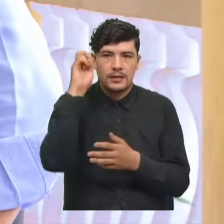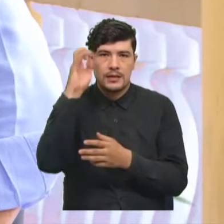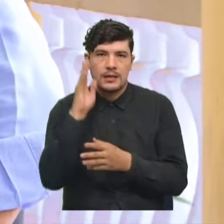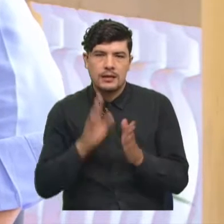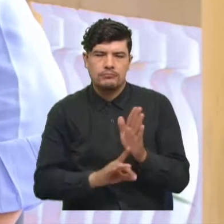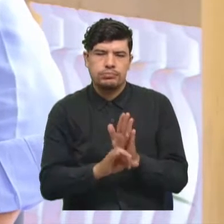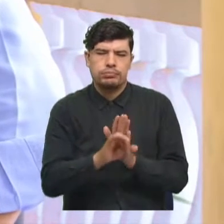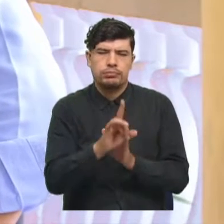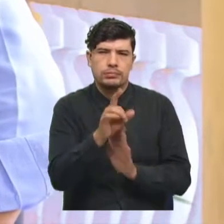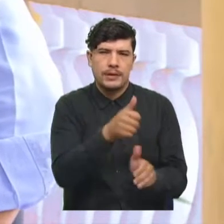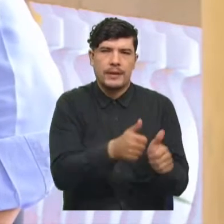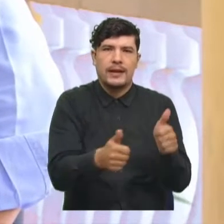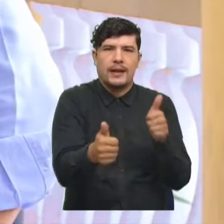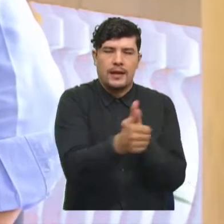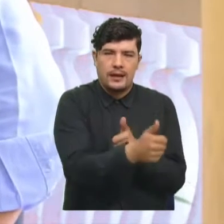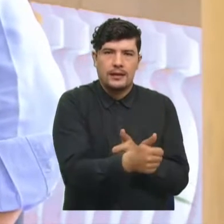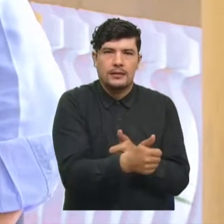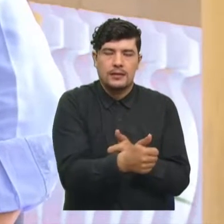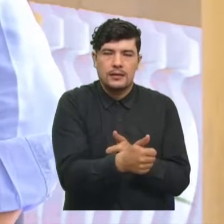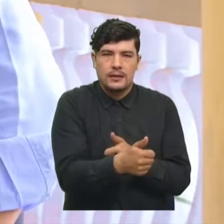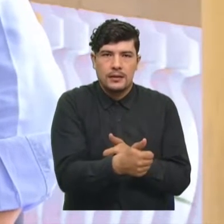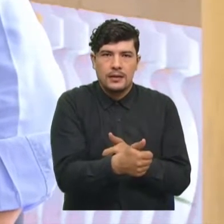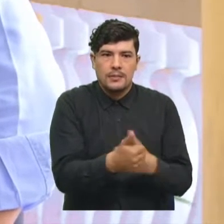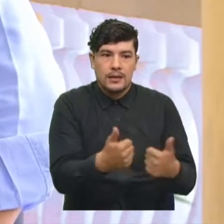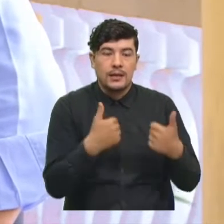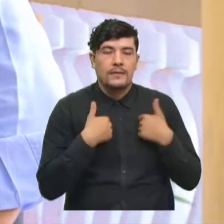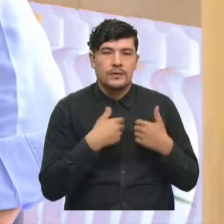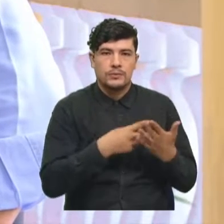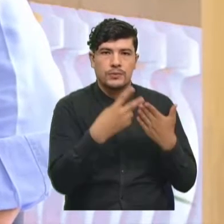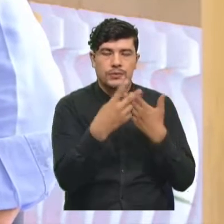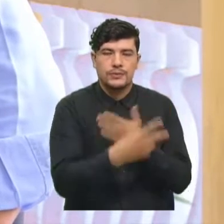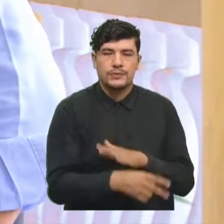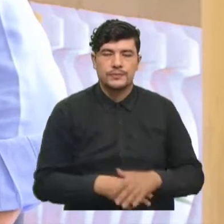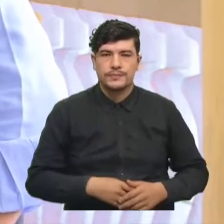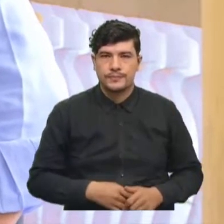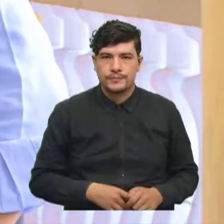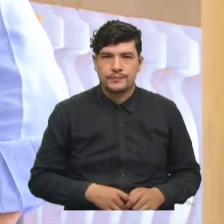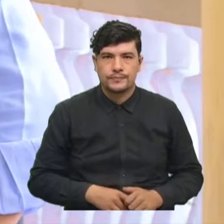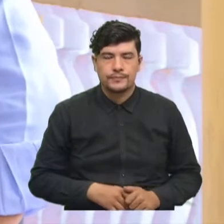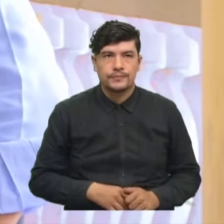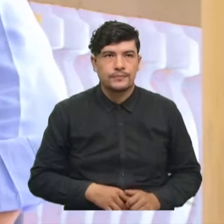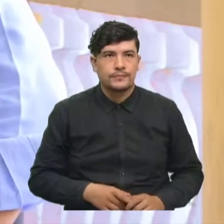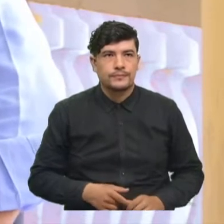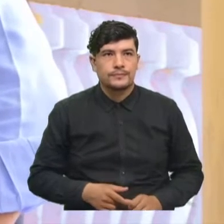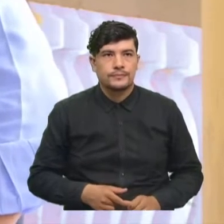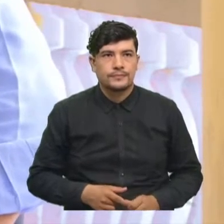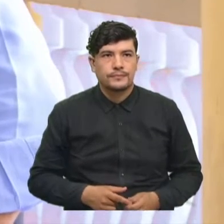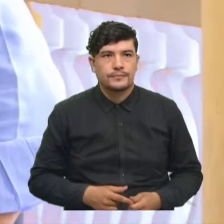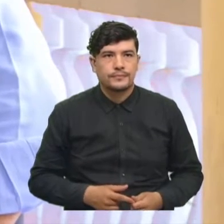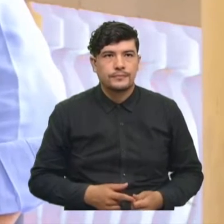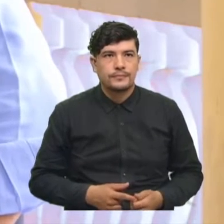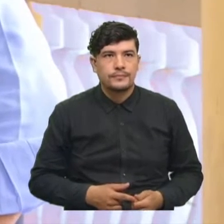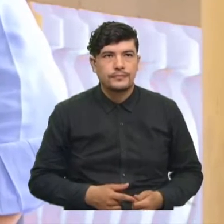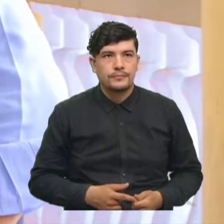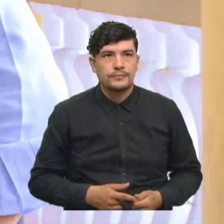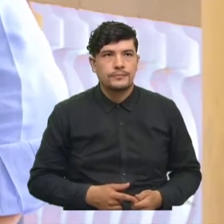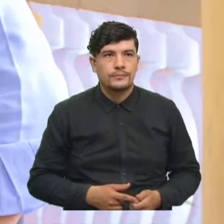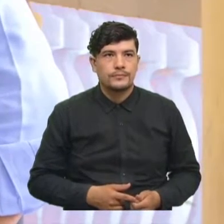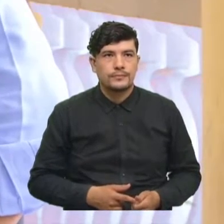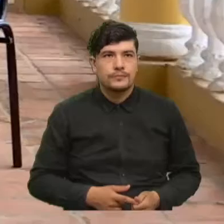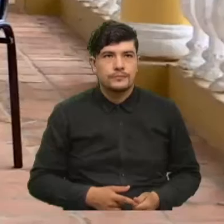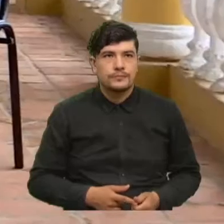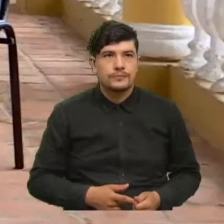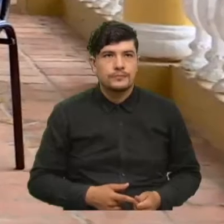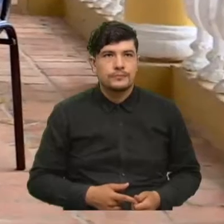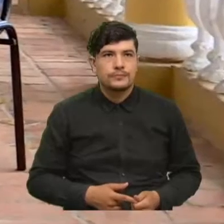a estos dos territorios sino que también logremos ese acompañamiento importante y poder apalancar así como vamos a